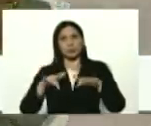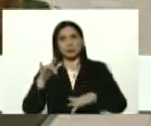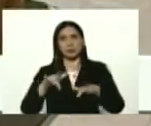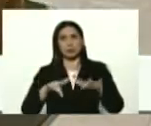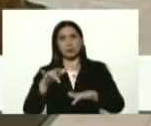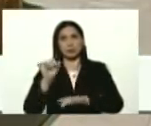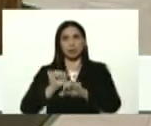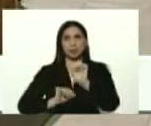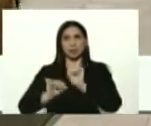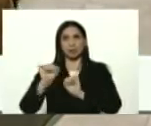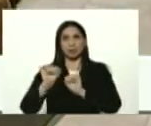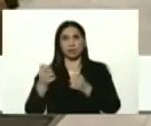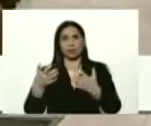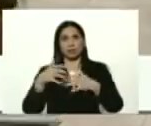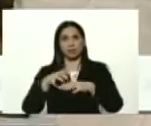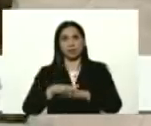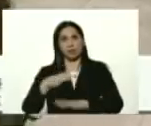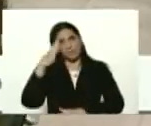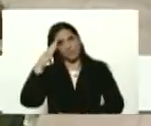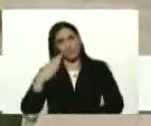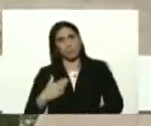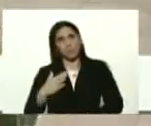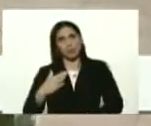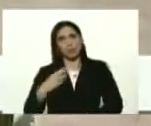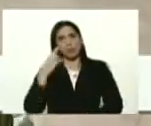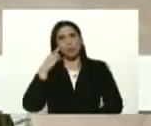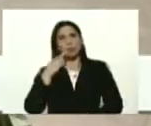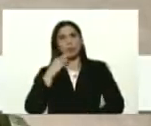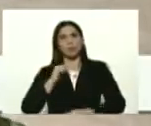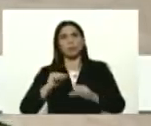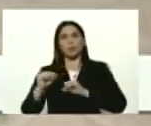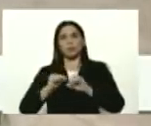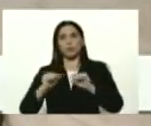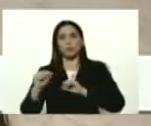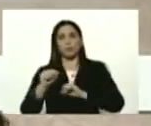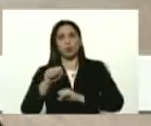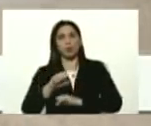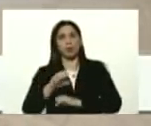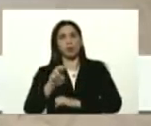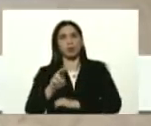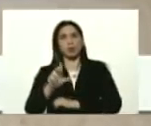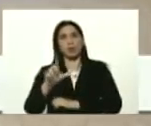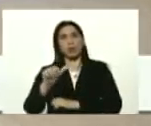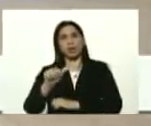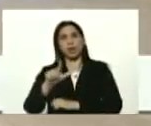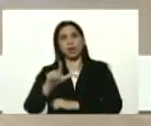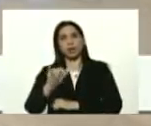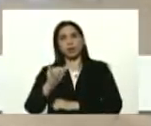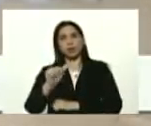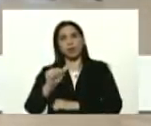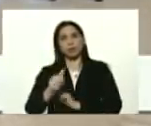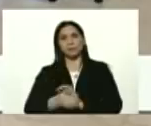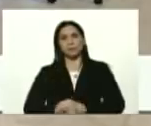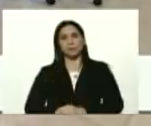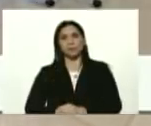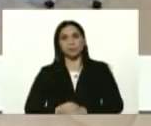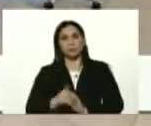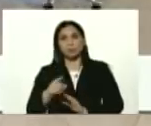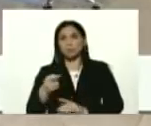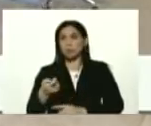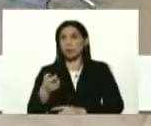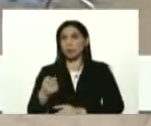de Defensa Integral de la Milicia Bolivariana en el movimiento Eulalia Burós. Esto poco se